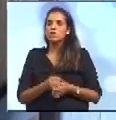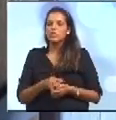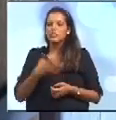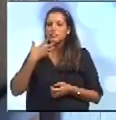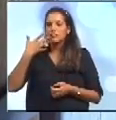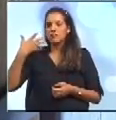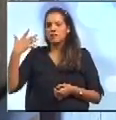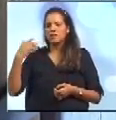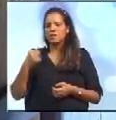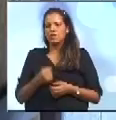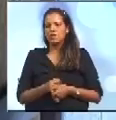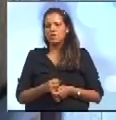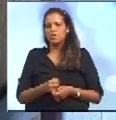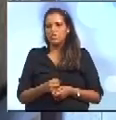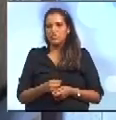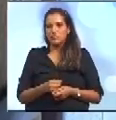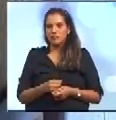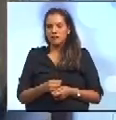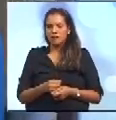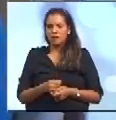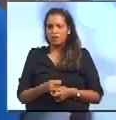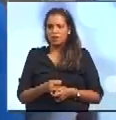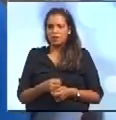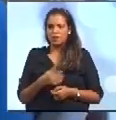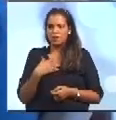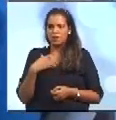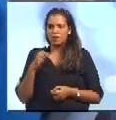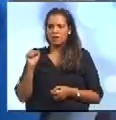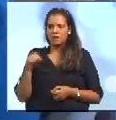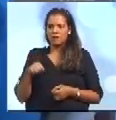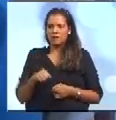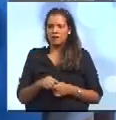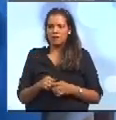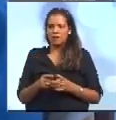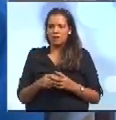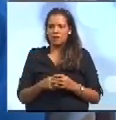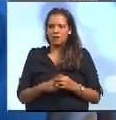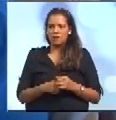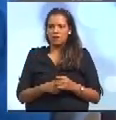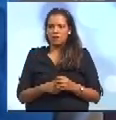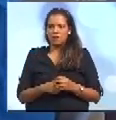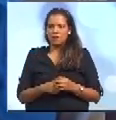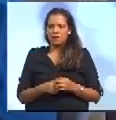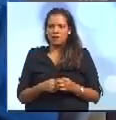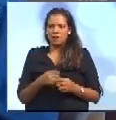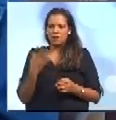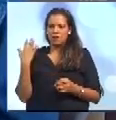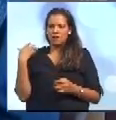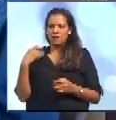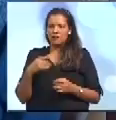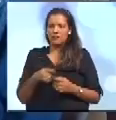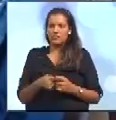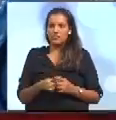empezaba con eso, con la guitarra, qué lindo de escuchar. Fue tanto la emoción que ahí me hicieron una presentación.